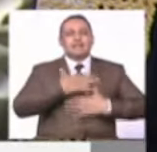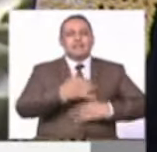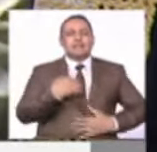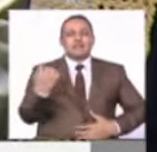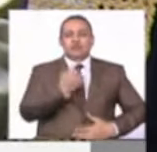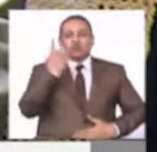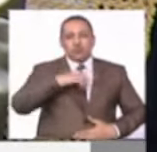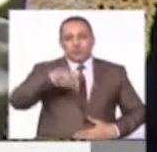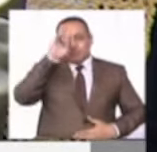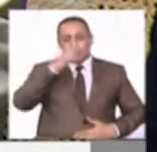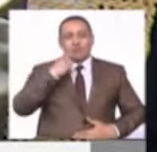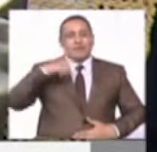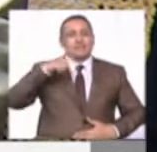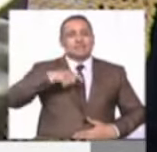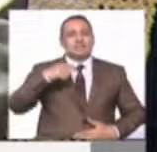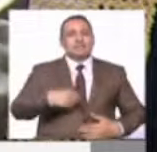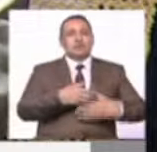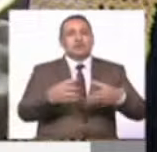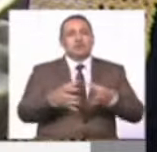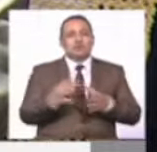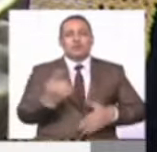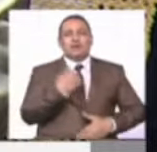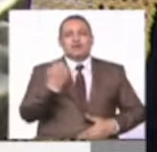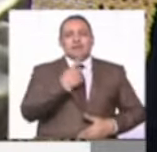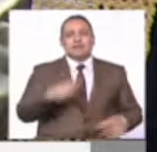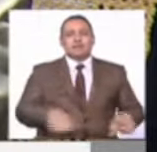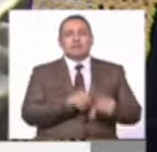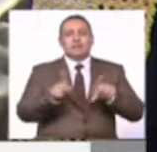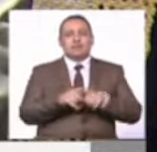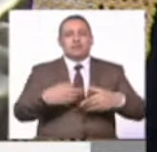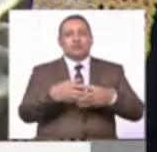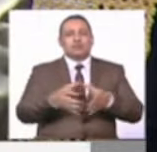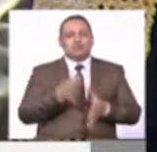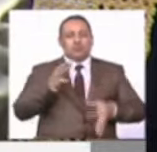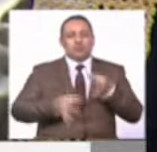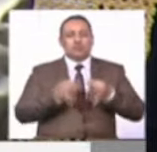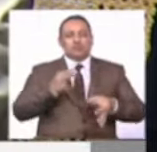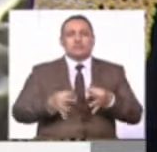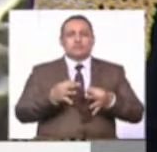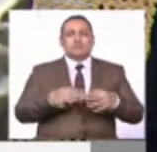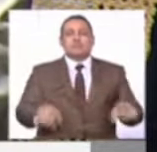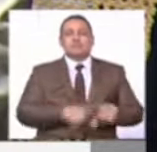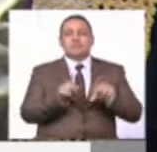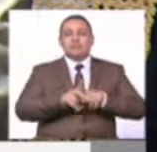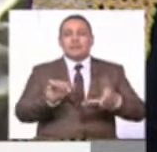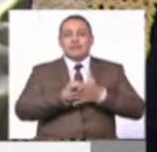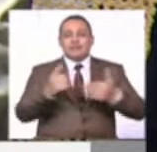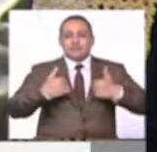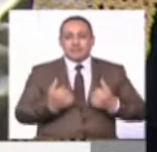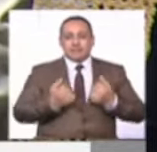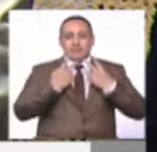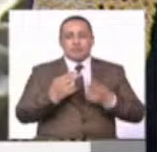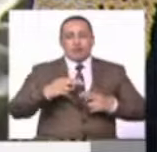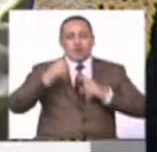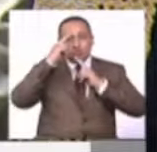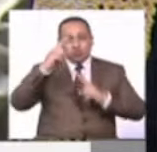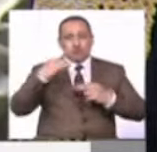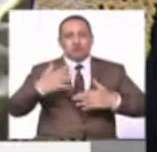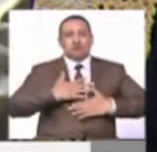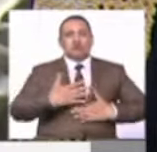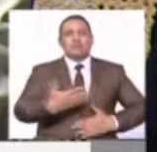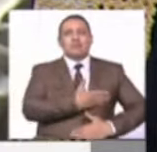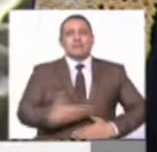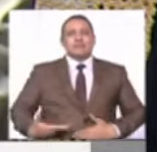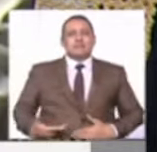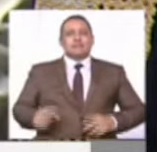país que requiere instituciones sólidas en el sistema de Justicia incluso he tenido el honor de ser presidente de